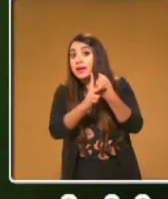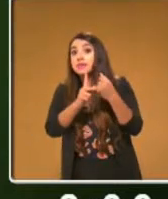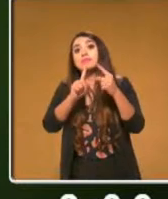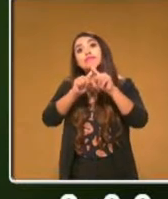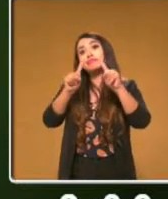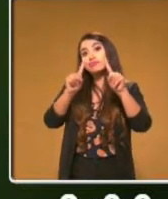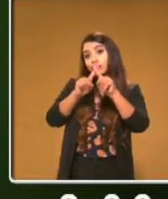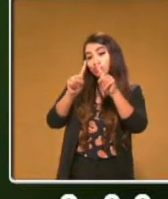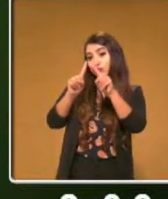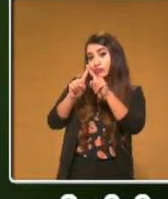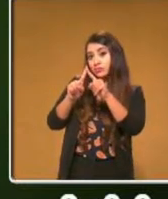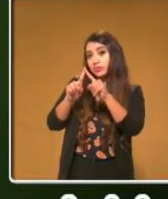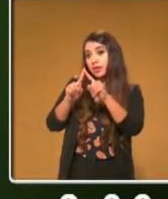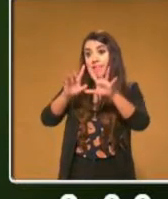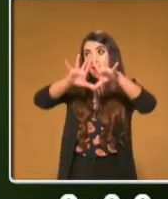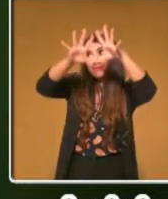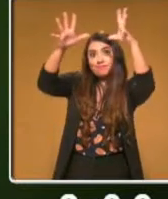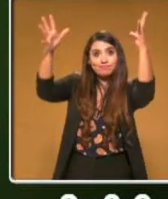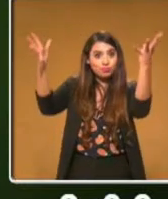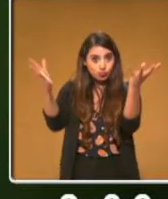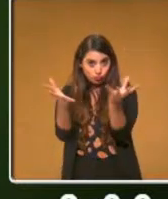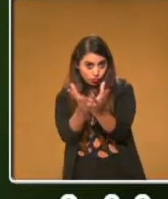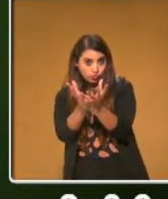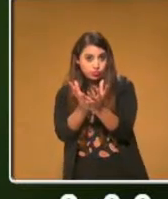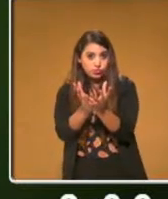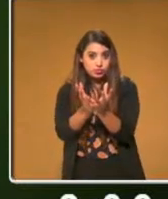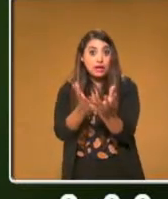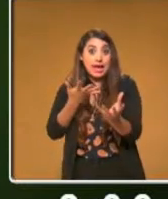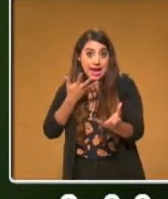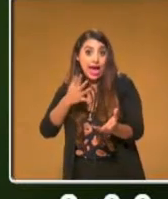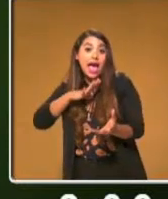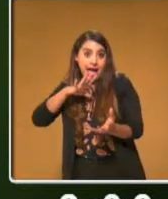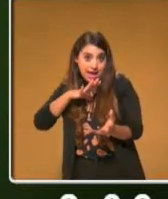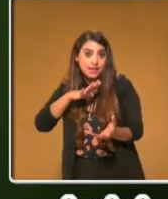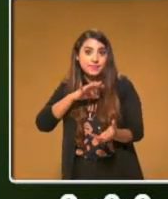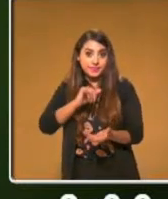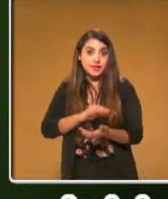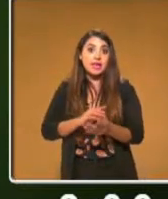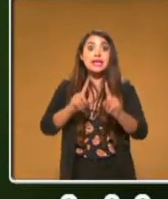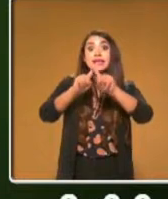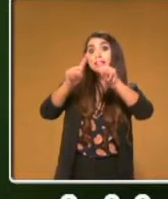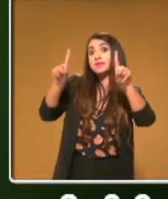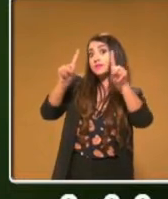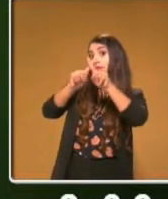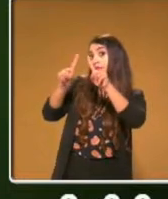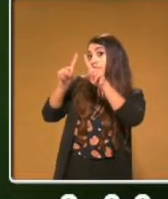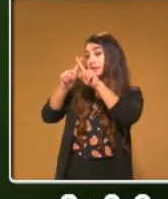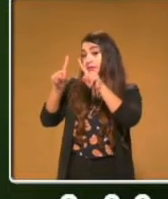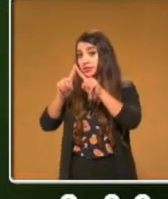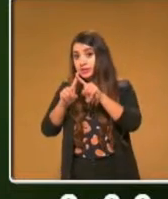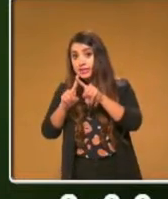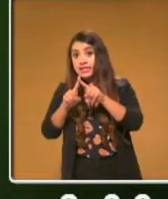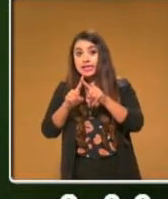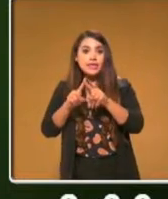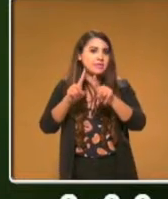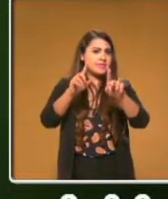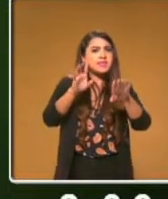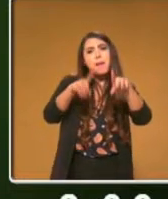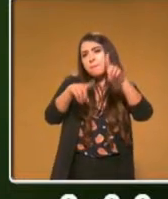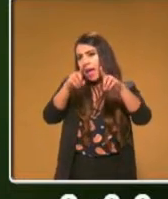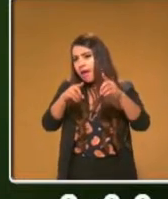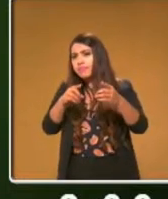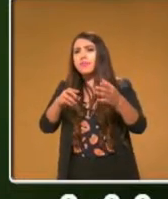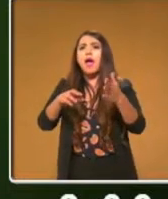determinada alrededor del mundo y la gran variabilidad de estas según la región en donde